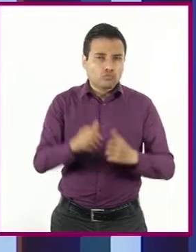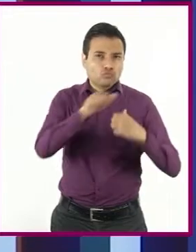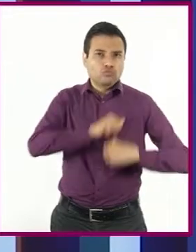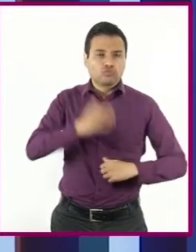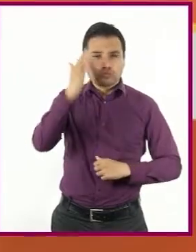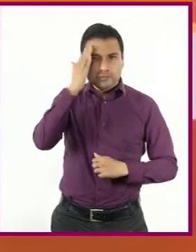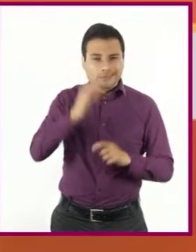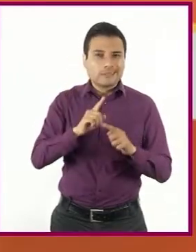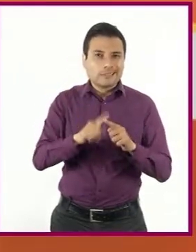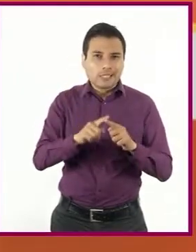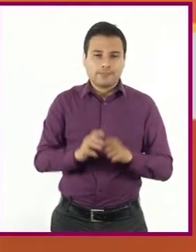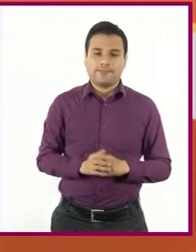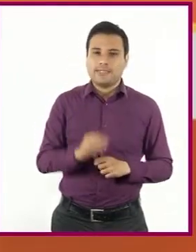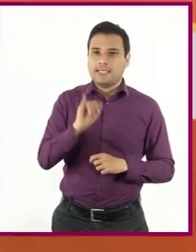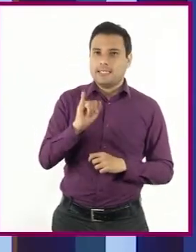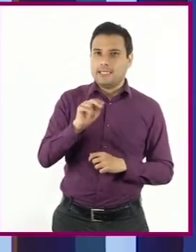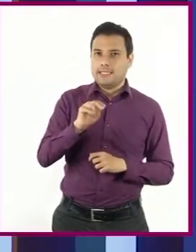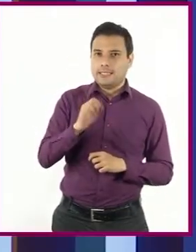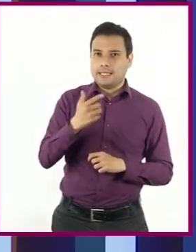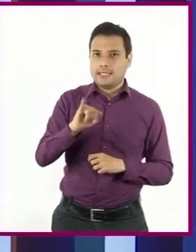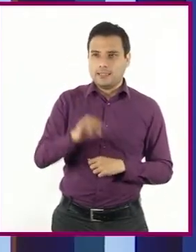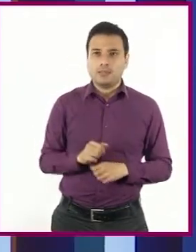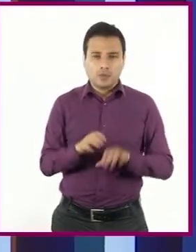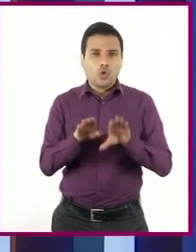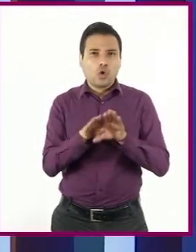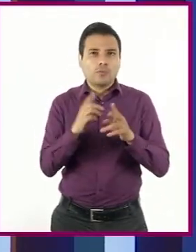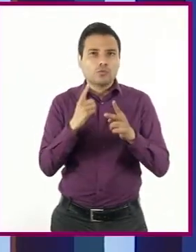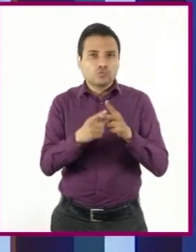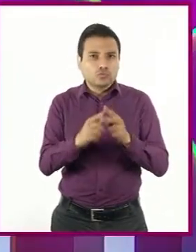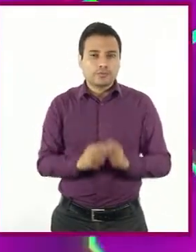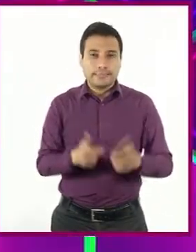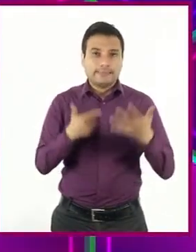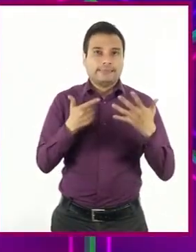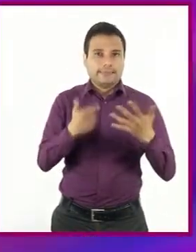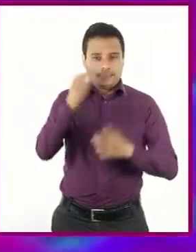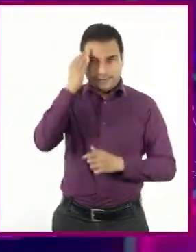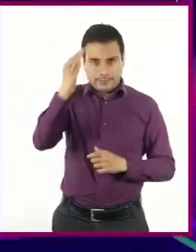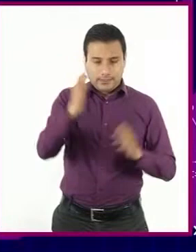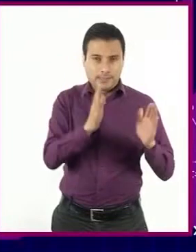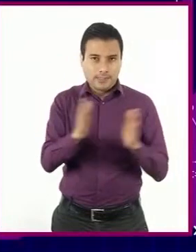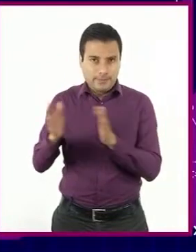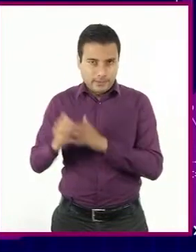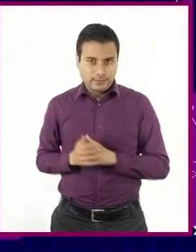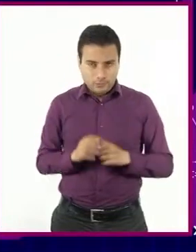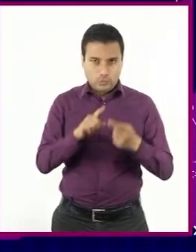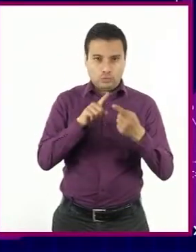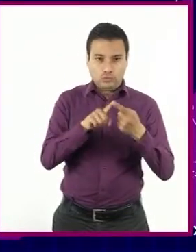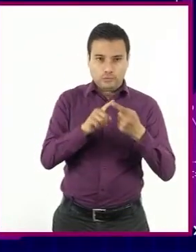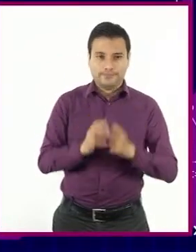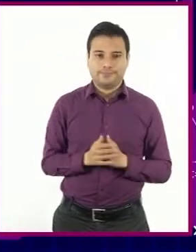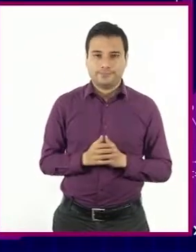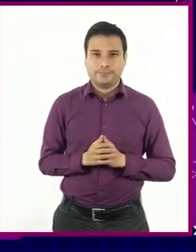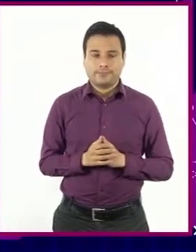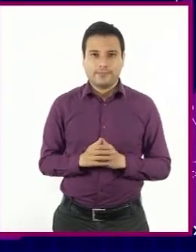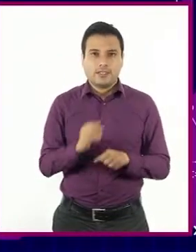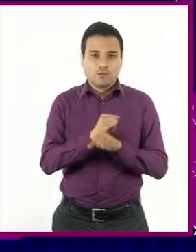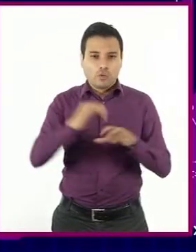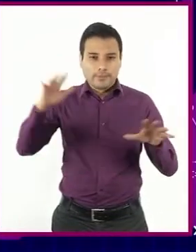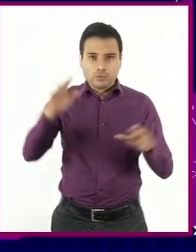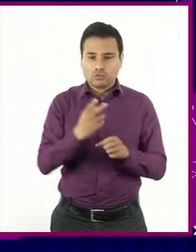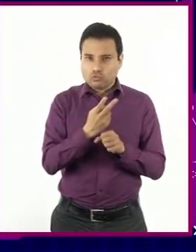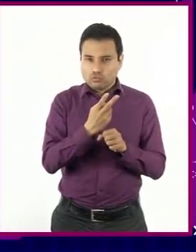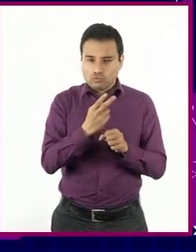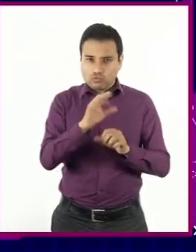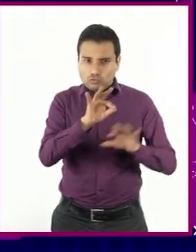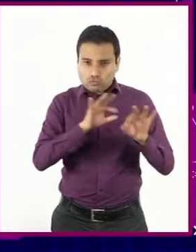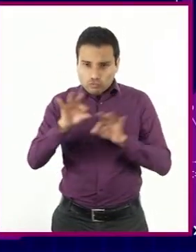INEGI. El proceso de cálculo del mismo incluye 7 etapas. 1. Selección de fuentes de información.